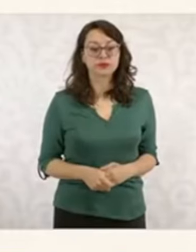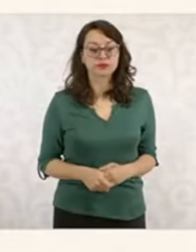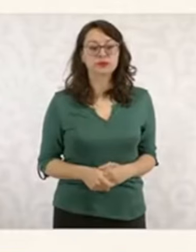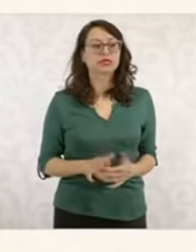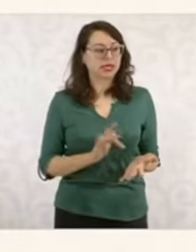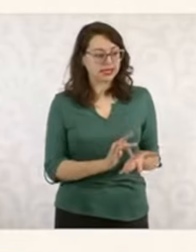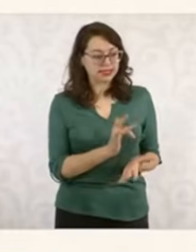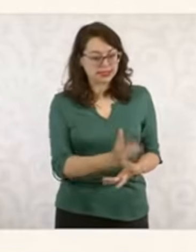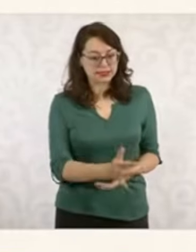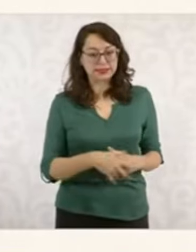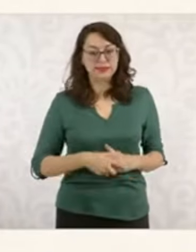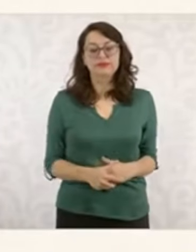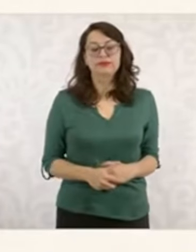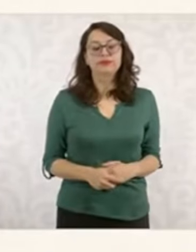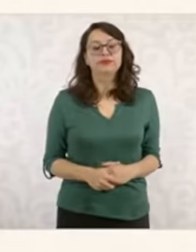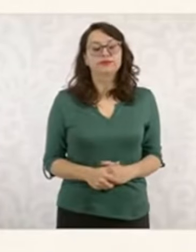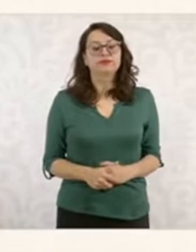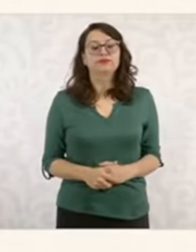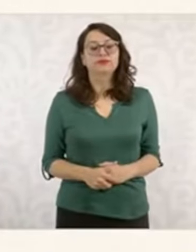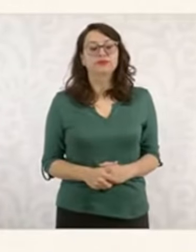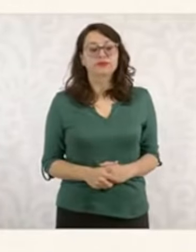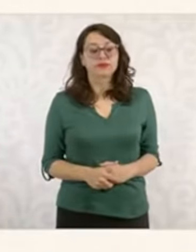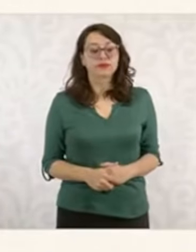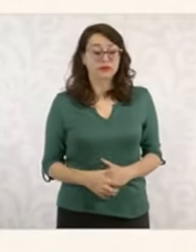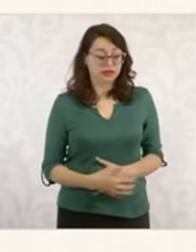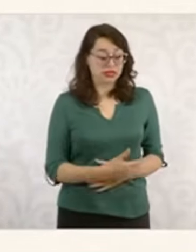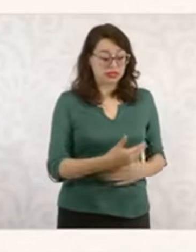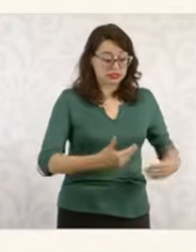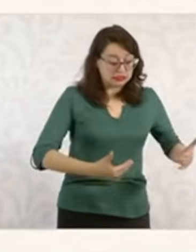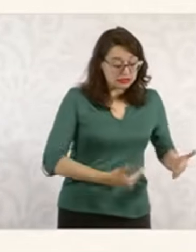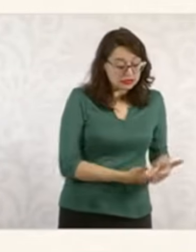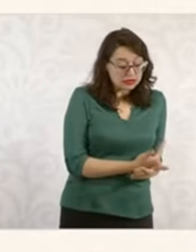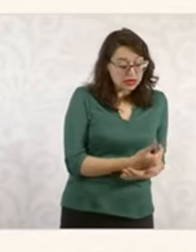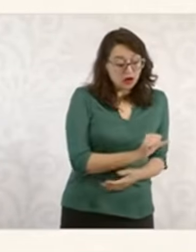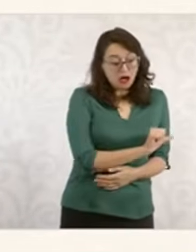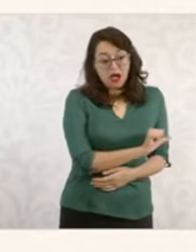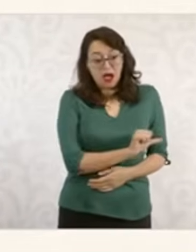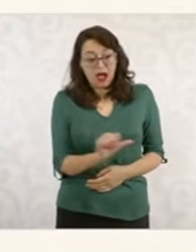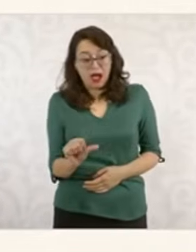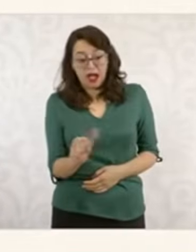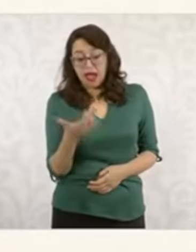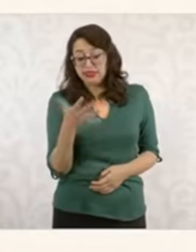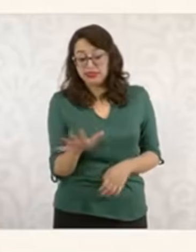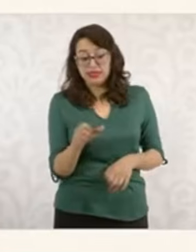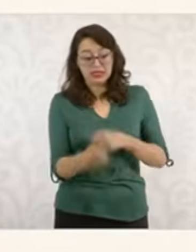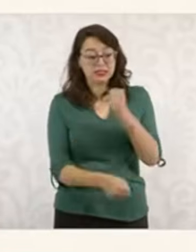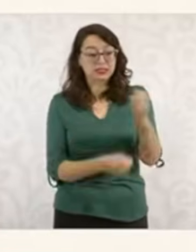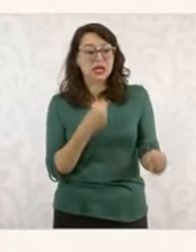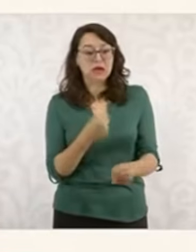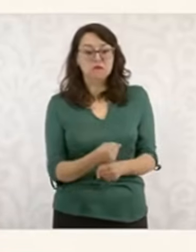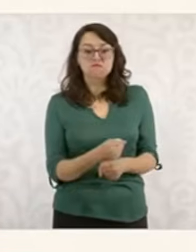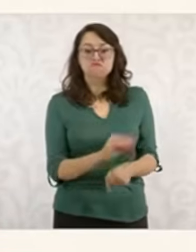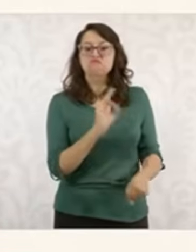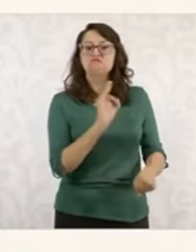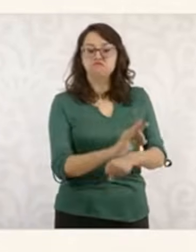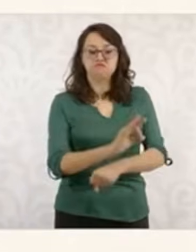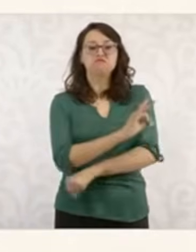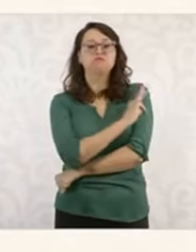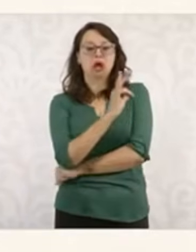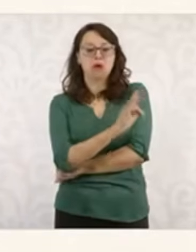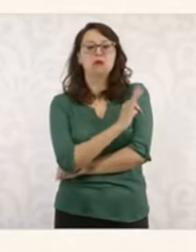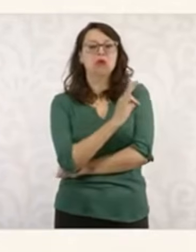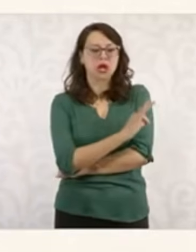Muchas gracias. Este grupo de edad, que son los más pequeñitos, tienen coberturas de vacunación de